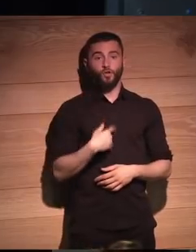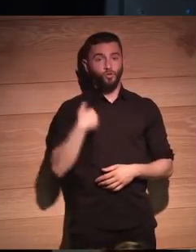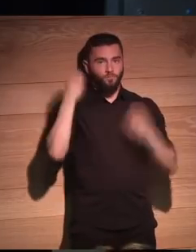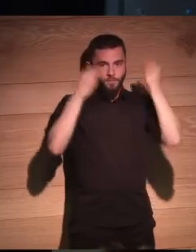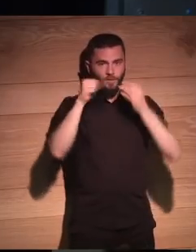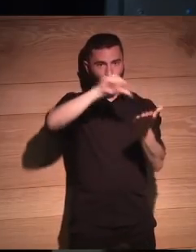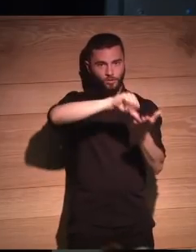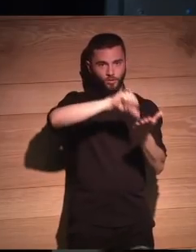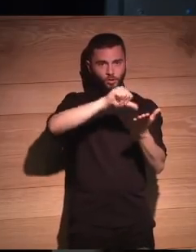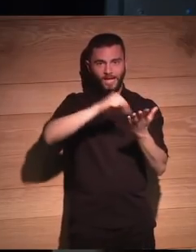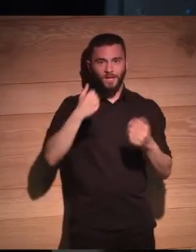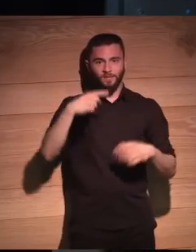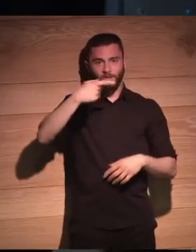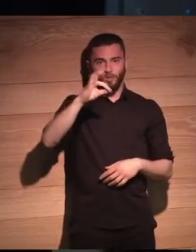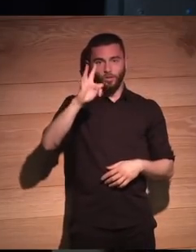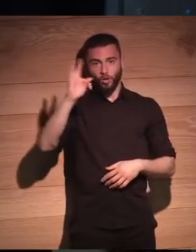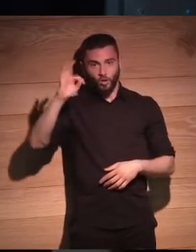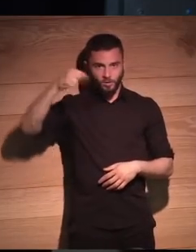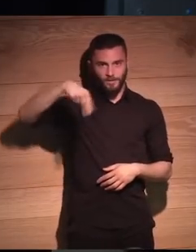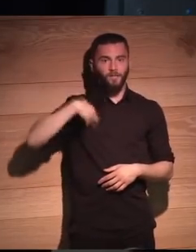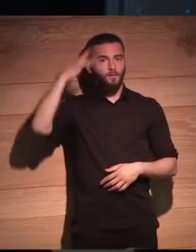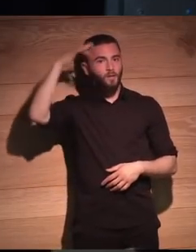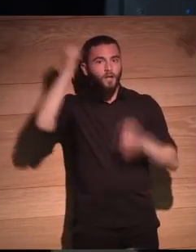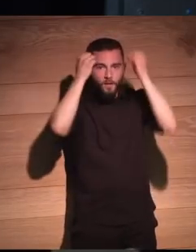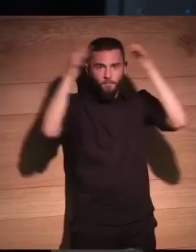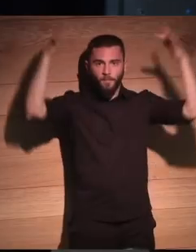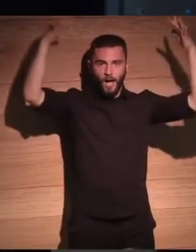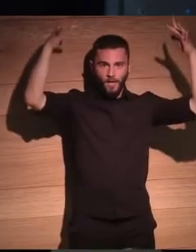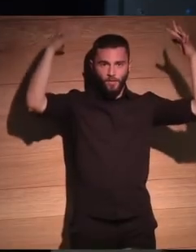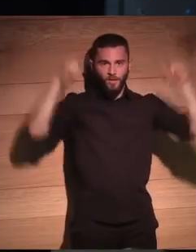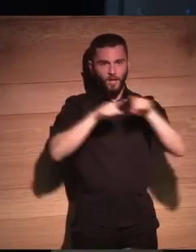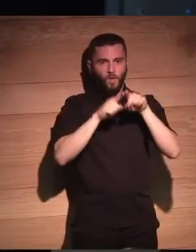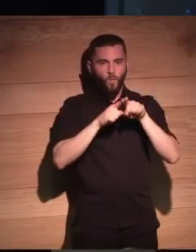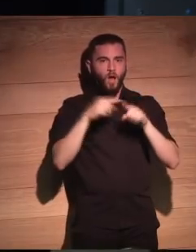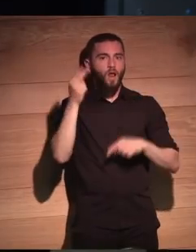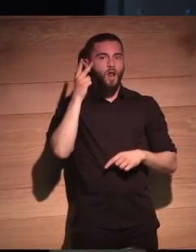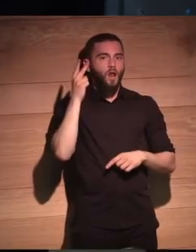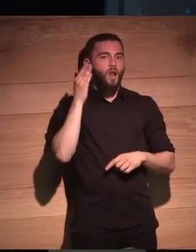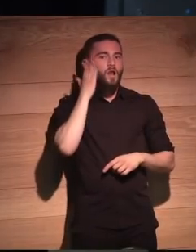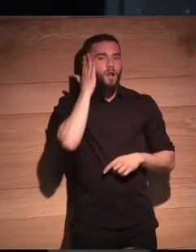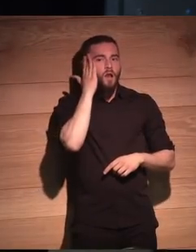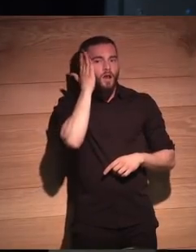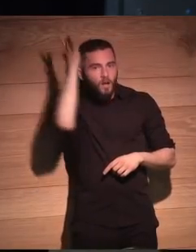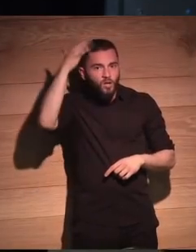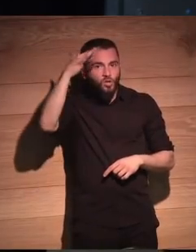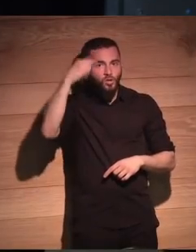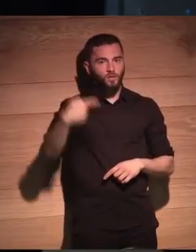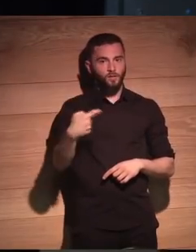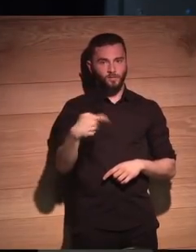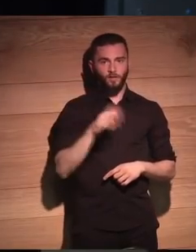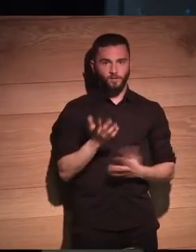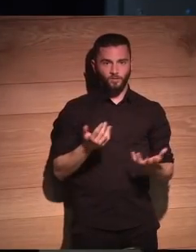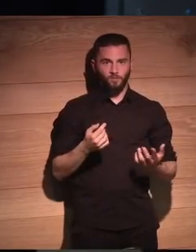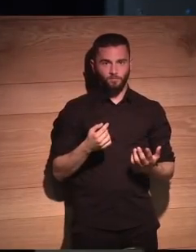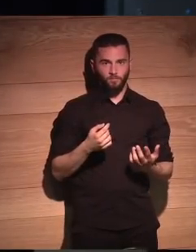está en el territorio de la imaginación, del subconsciente. Es un poco una representación de nuestras pesadillas sobre la civilización. Mucho más onírico, efectivamente. Entonces, porque el mismo